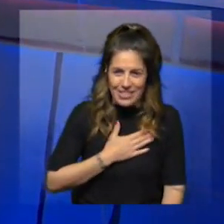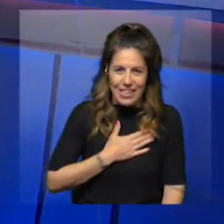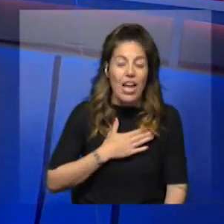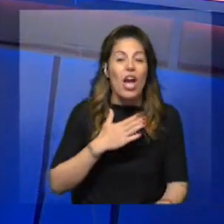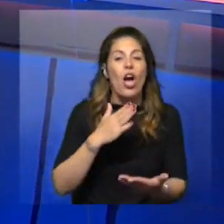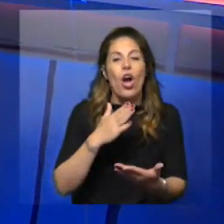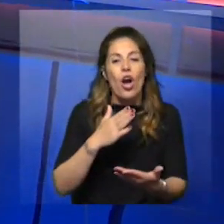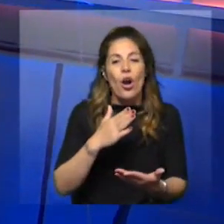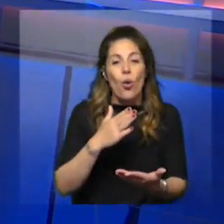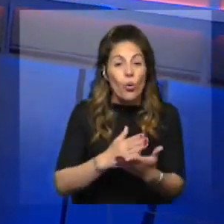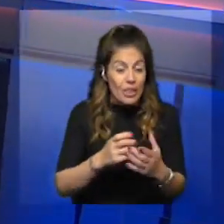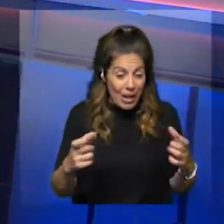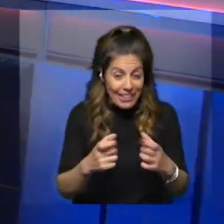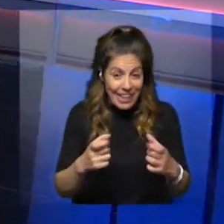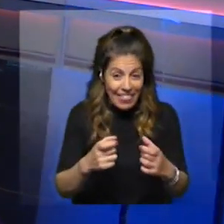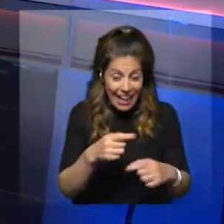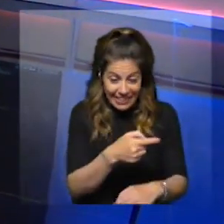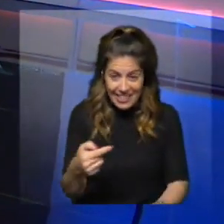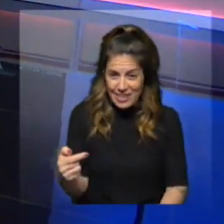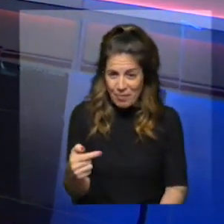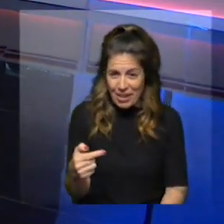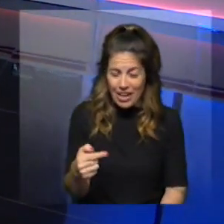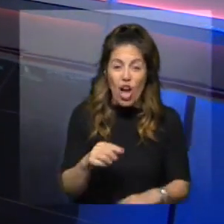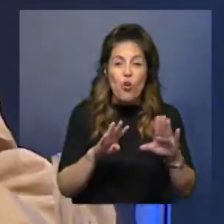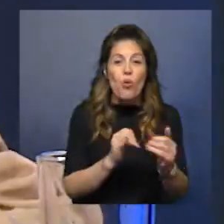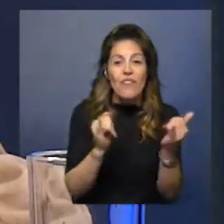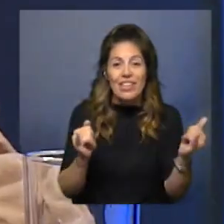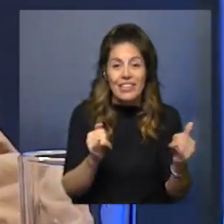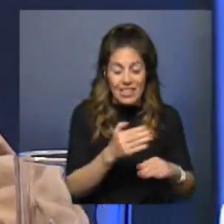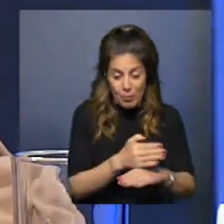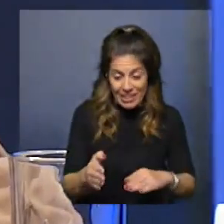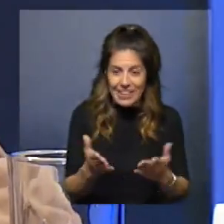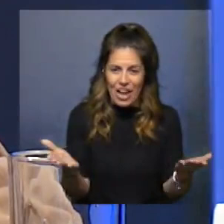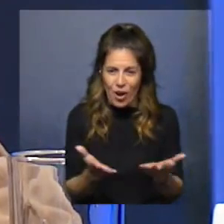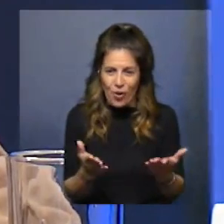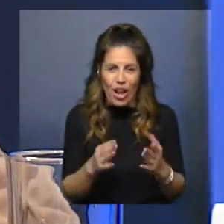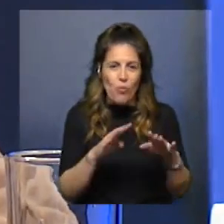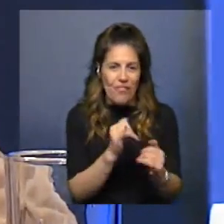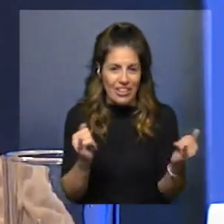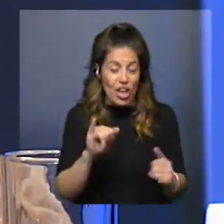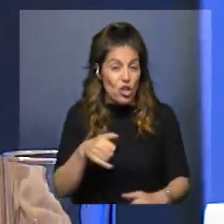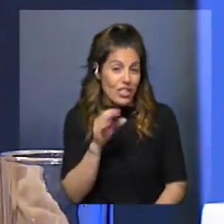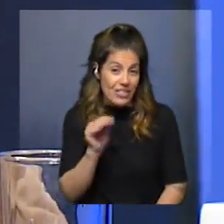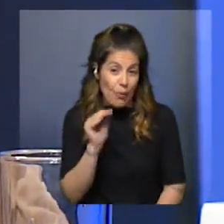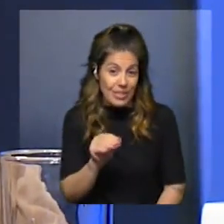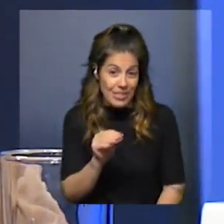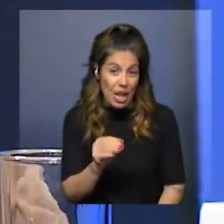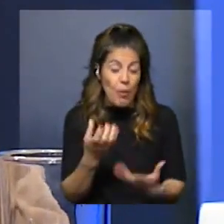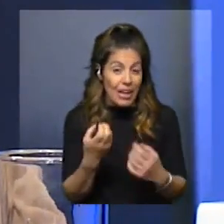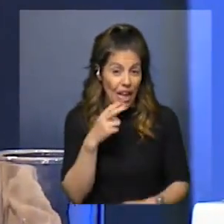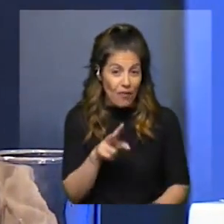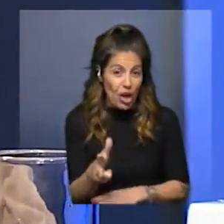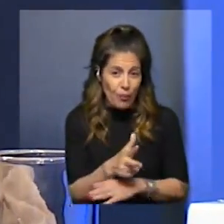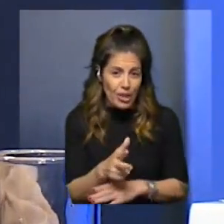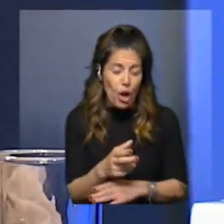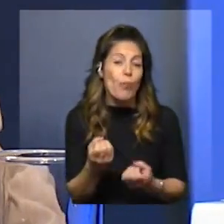se van esta semana, en la última semana. Sí, por favor, no hagan la de Uruguay. A partir de ahora 9 días, así que yo les avisé. Después van a querer verlos en los videos y van a decir